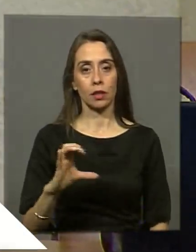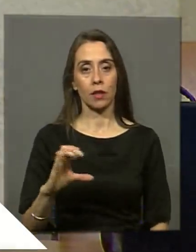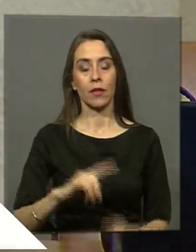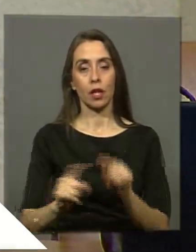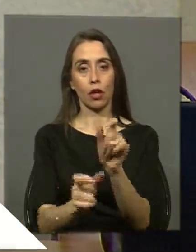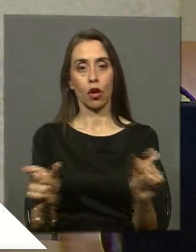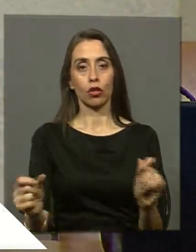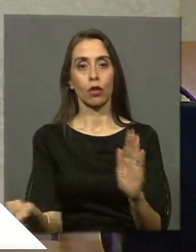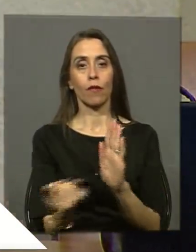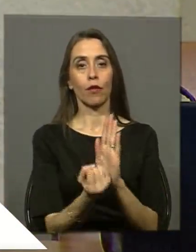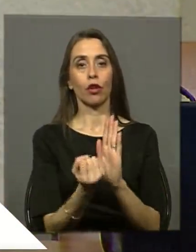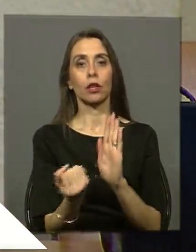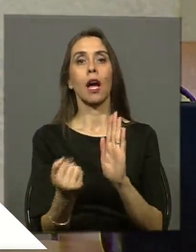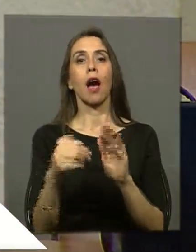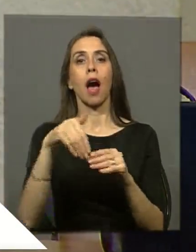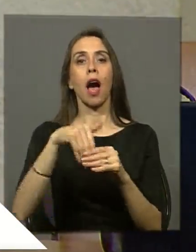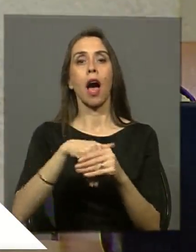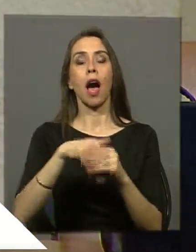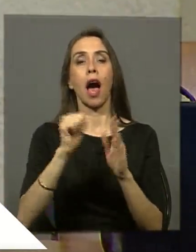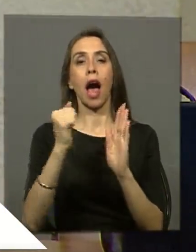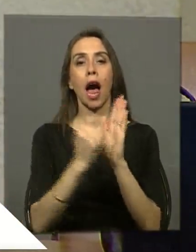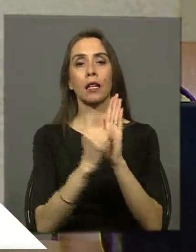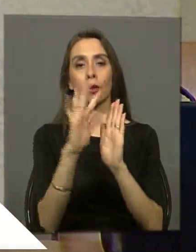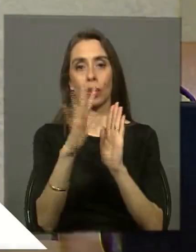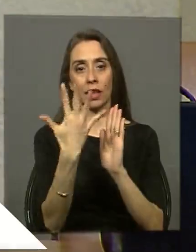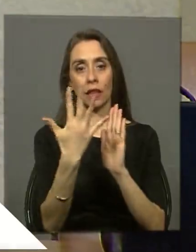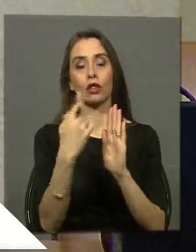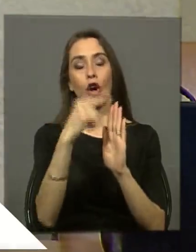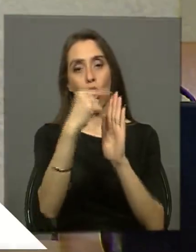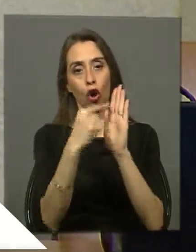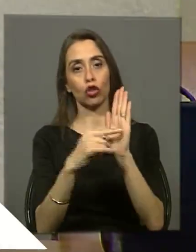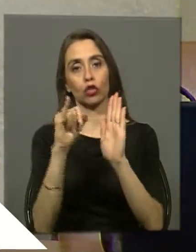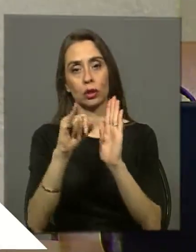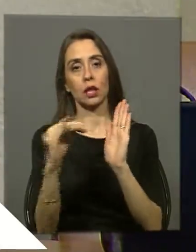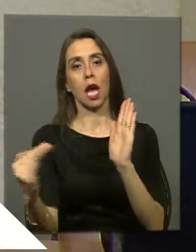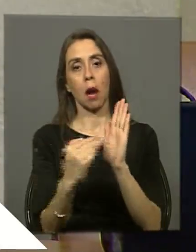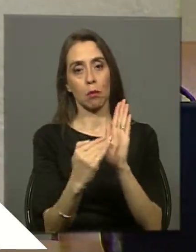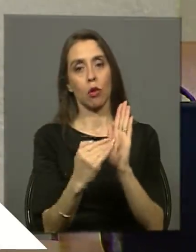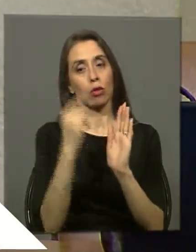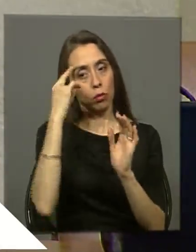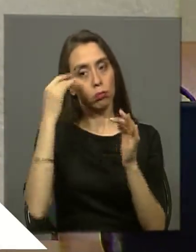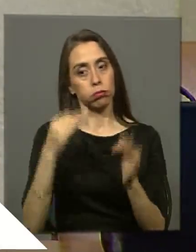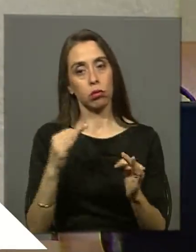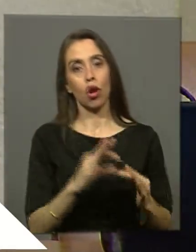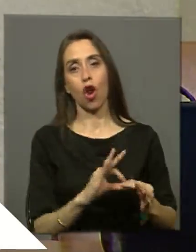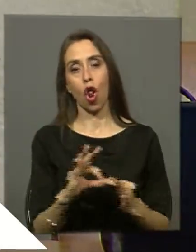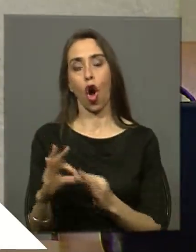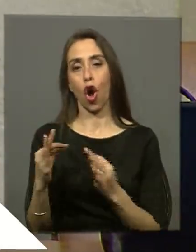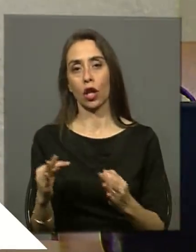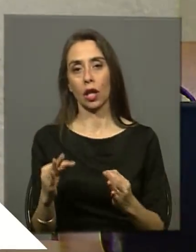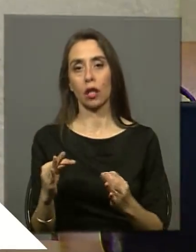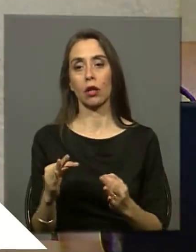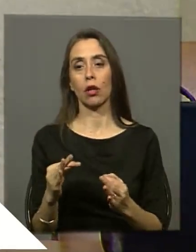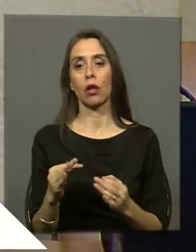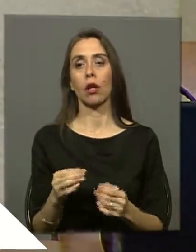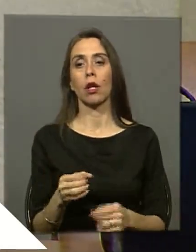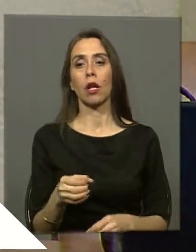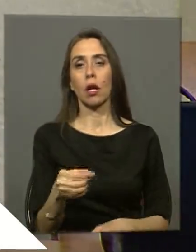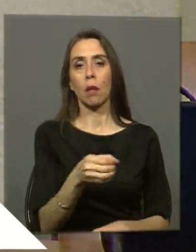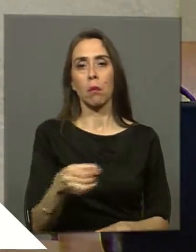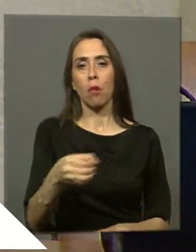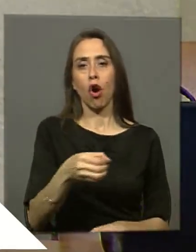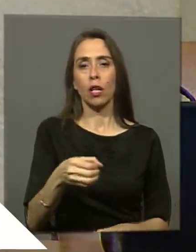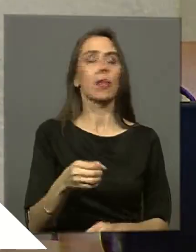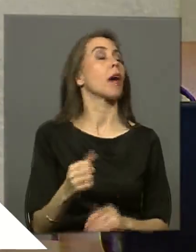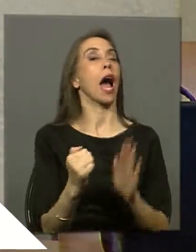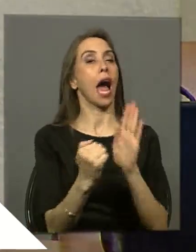contra de su artículo quinto lo vamos a acompañar en las otras cosas porque creemos que son de lógica pura sobre todo lo que tiene que ver con las monedas y todo pero